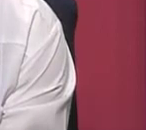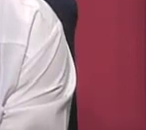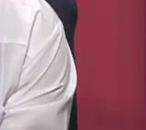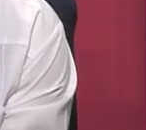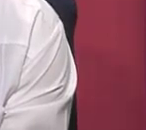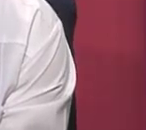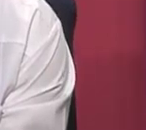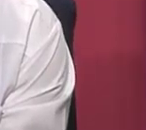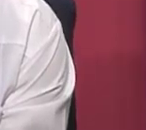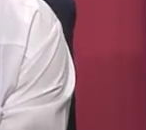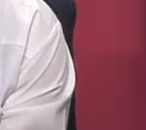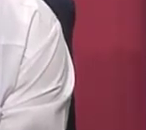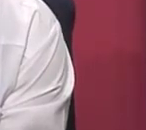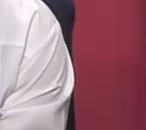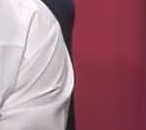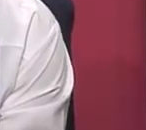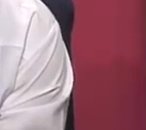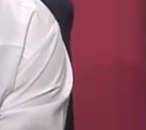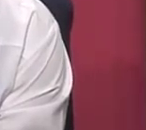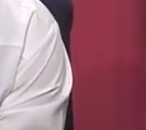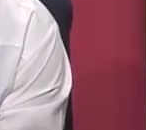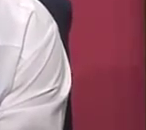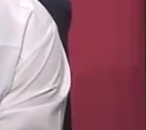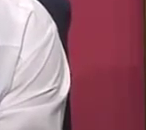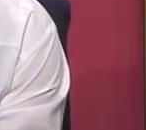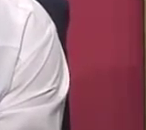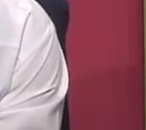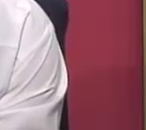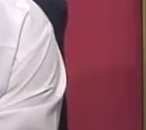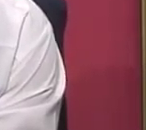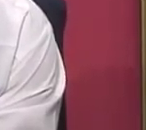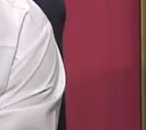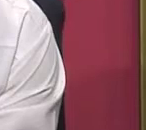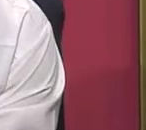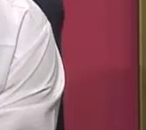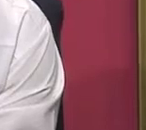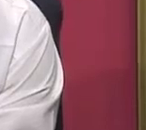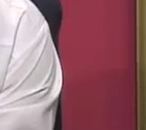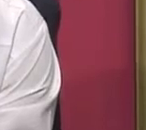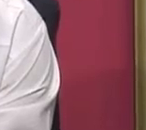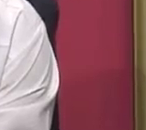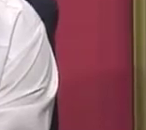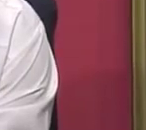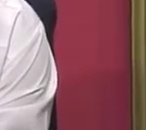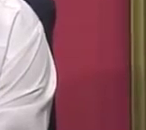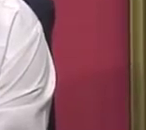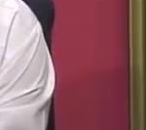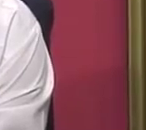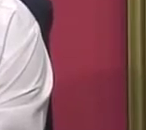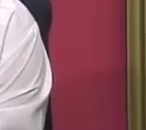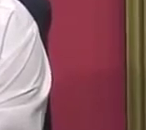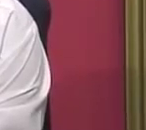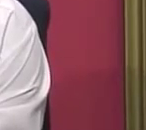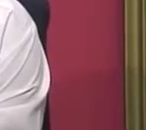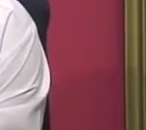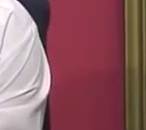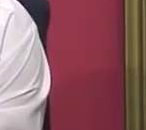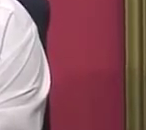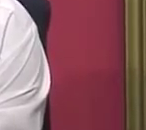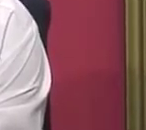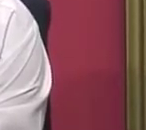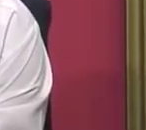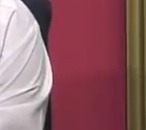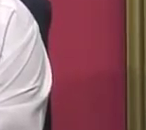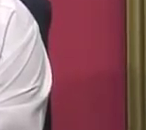24 dice así: y estos tres varones, Sadrá, Mesá y Abednego, cayeron atados dentro del horno de fuego